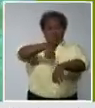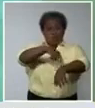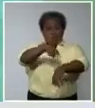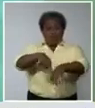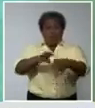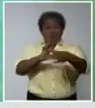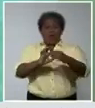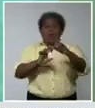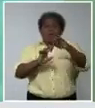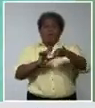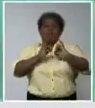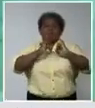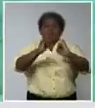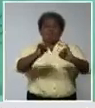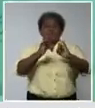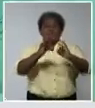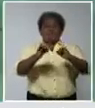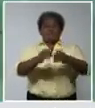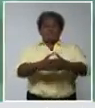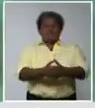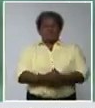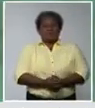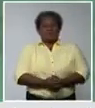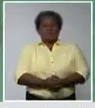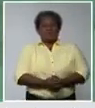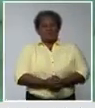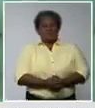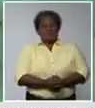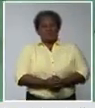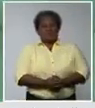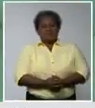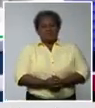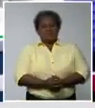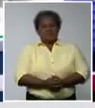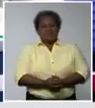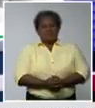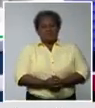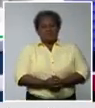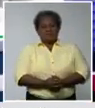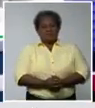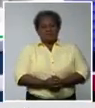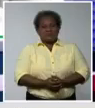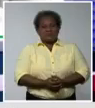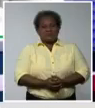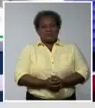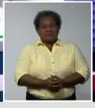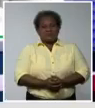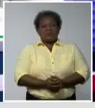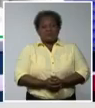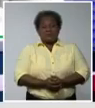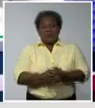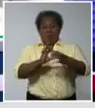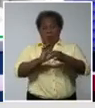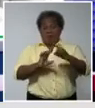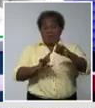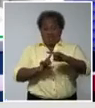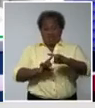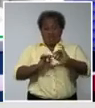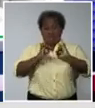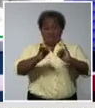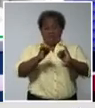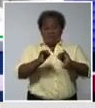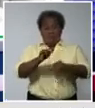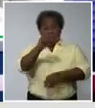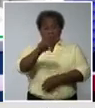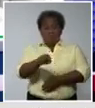Ernesto Martínez y Miguel Reyes, Sistema Informativo de la Televisión Cubana. Por cierto, Guantánamo reportaba hoy, doctor Durán,